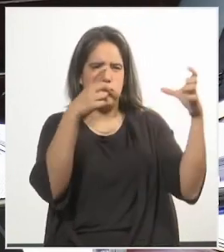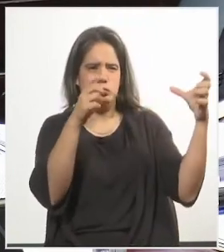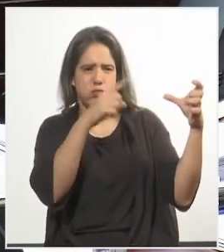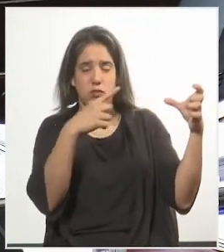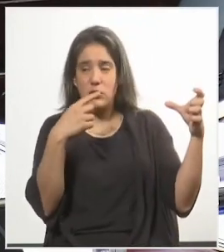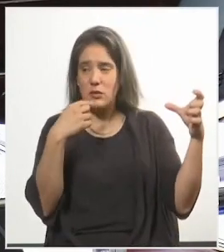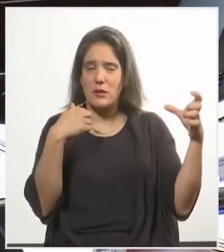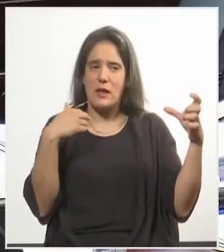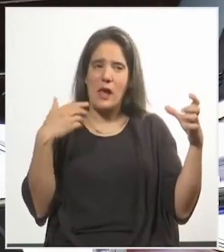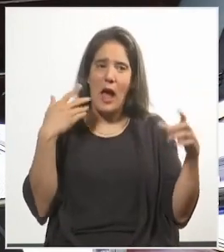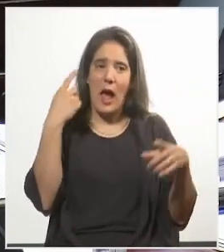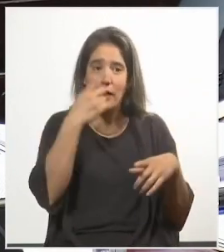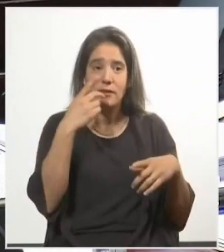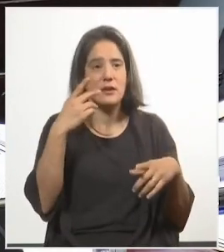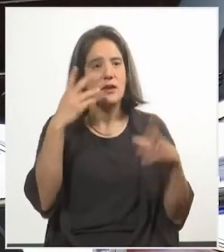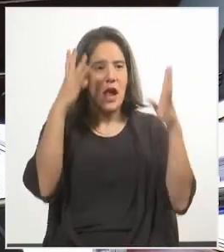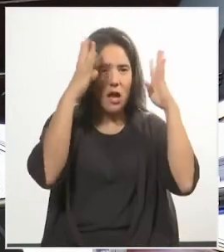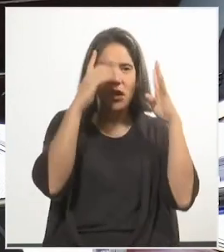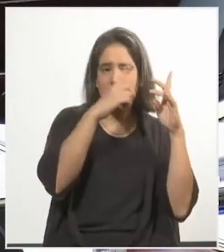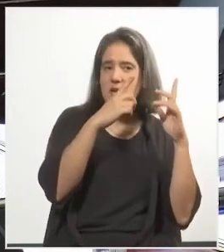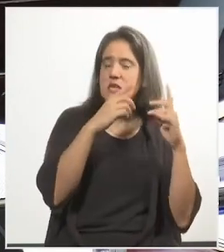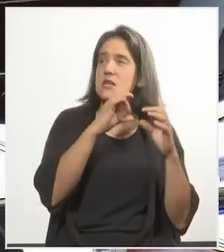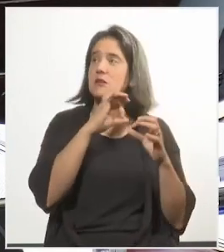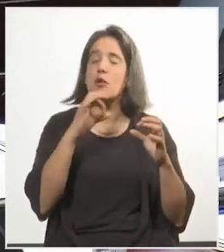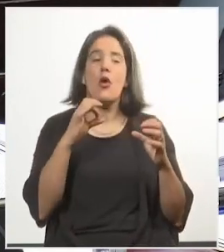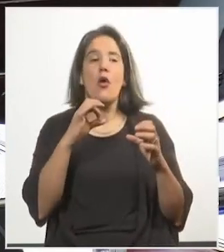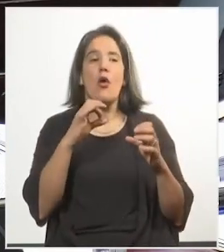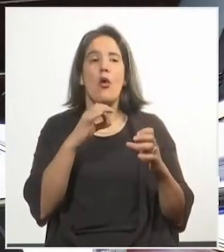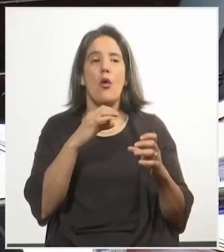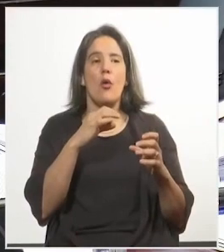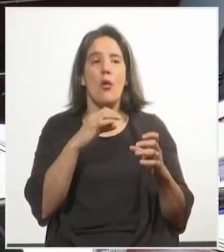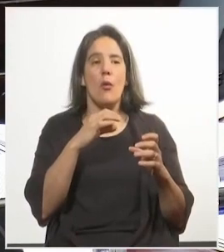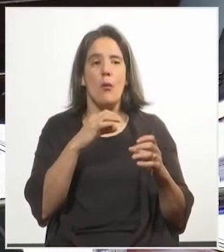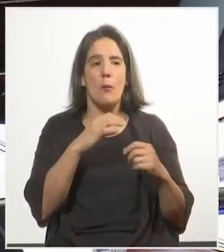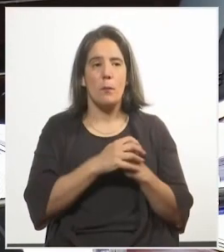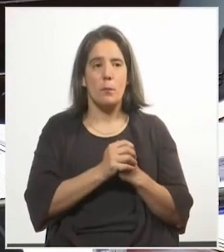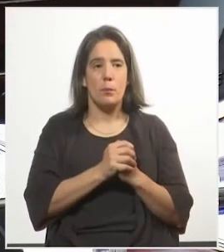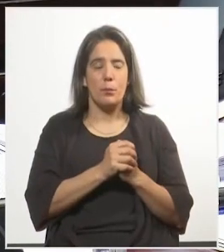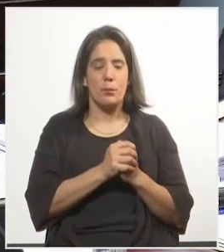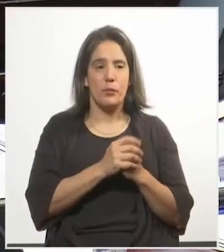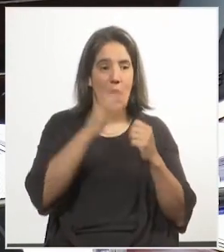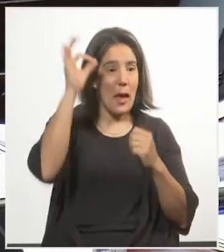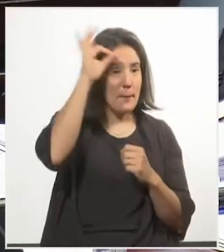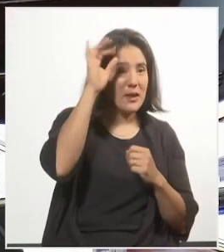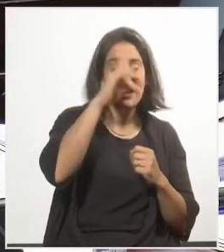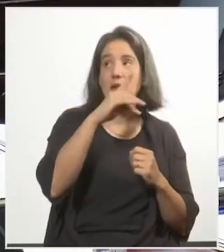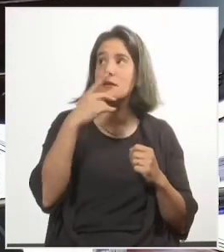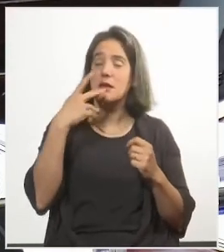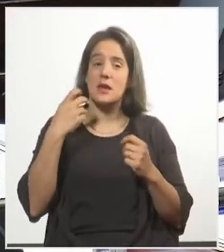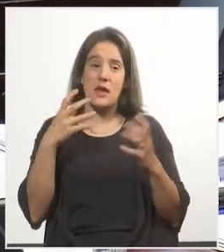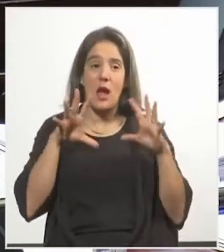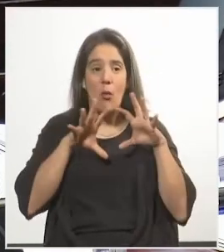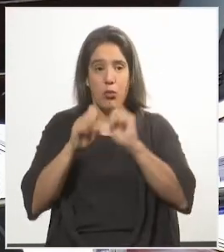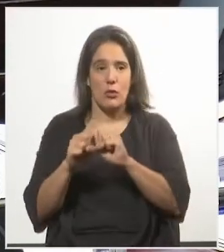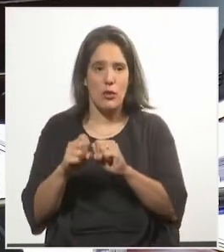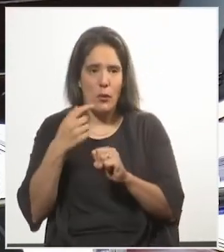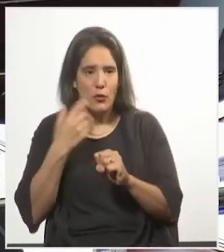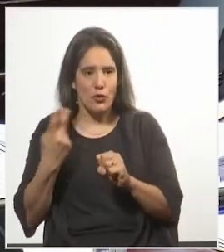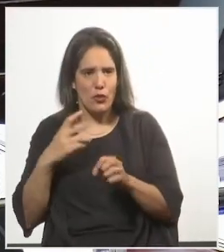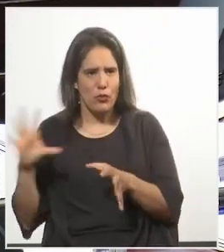que estaban individualizados en algún país, y particularmente en los países anglosajones, ya que